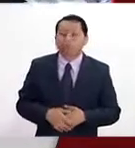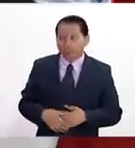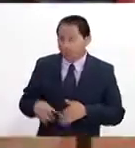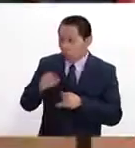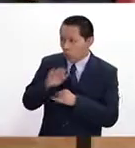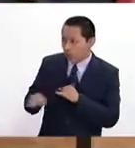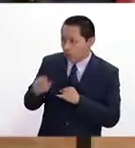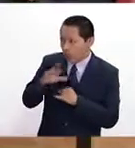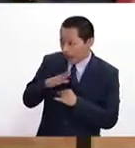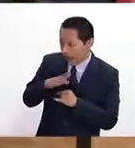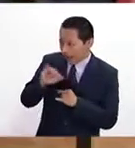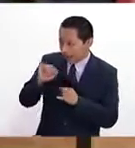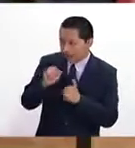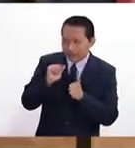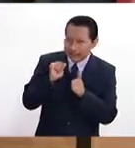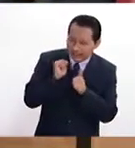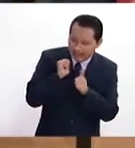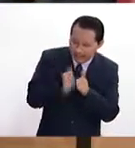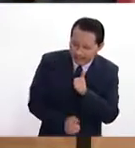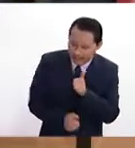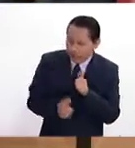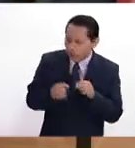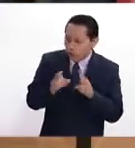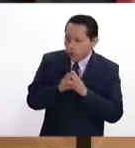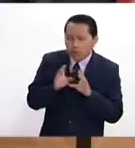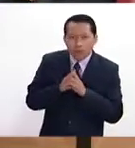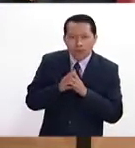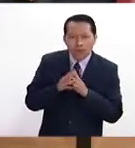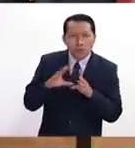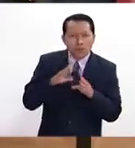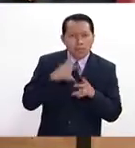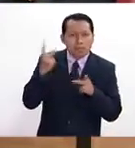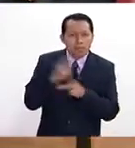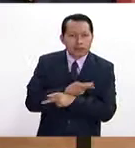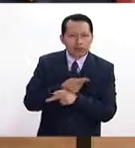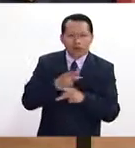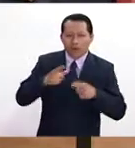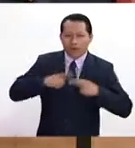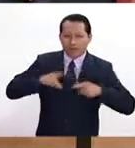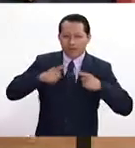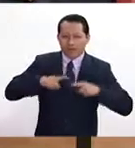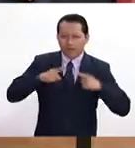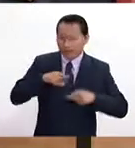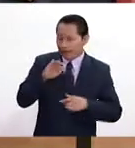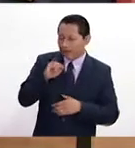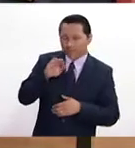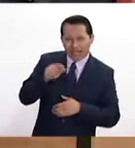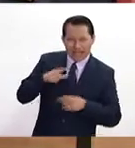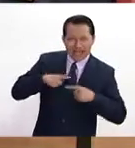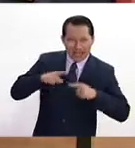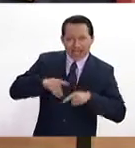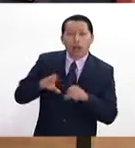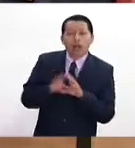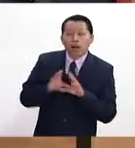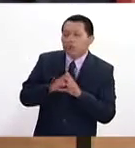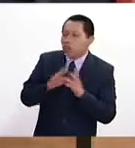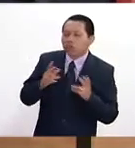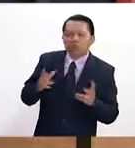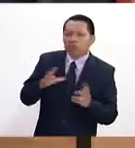sí cierta ruptura, digamos, con lo que sucedió con la fiscal, donde se hablaba ya de una especie